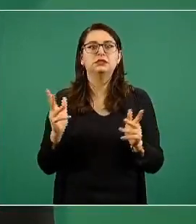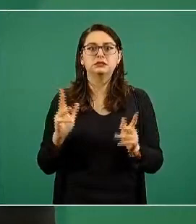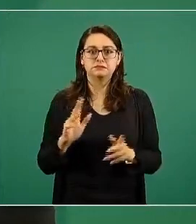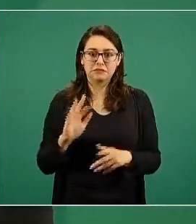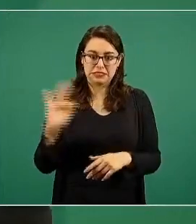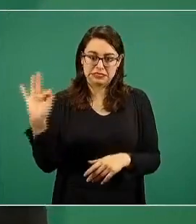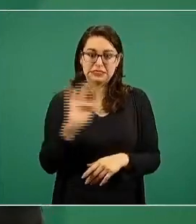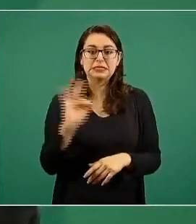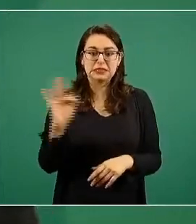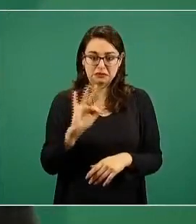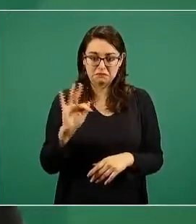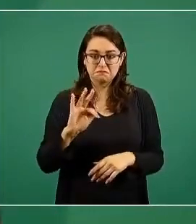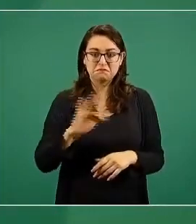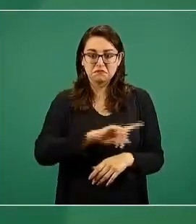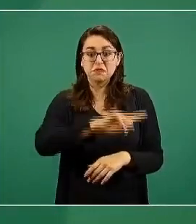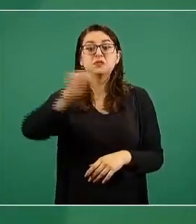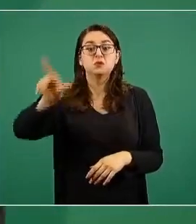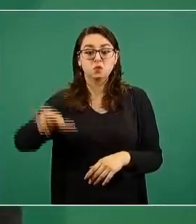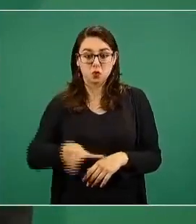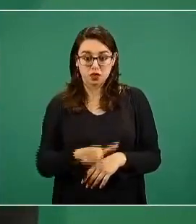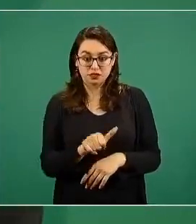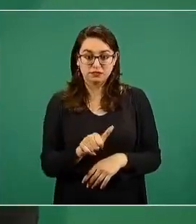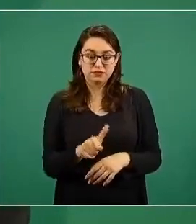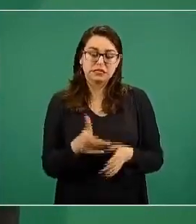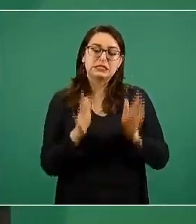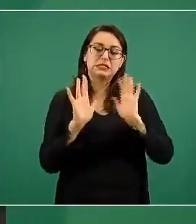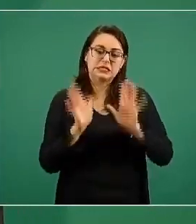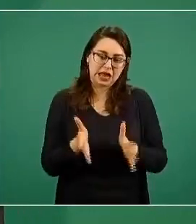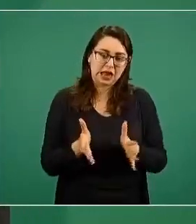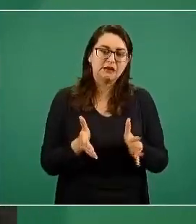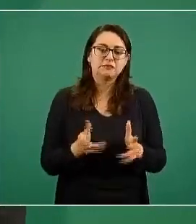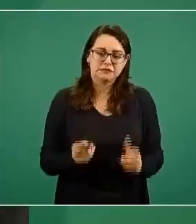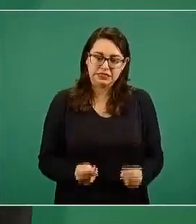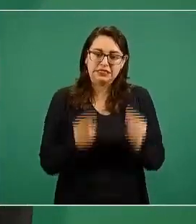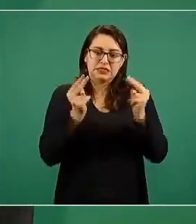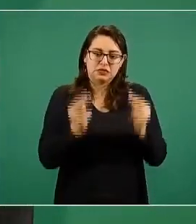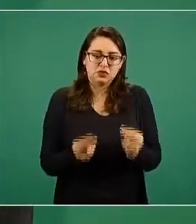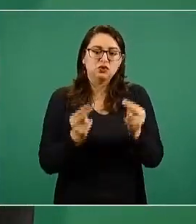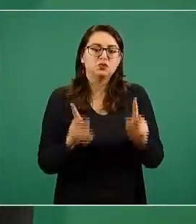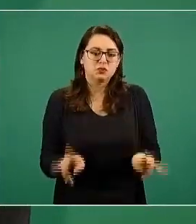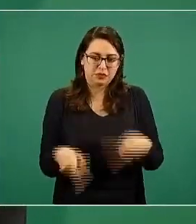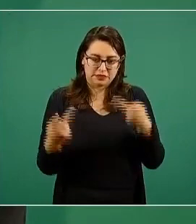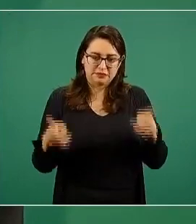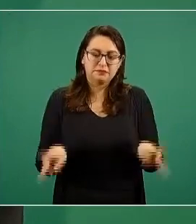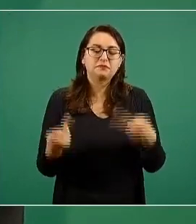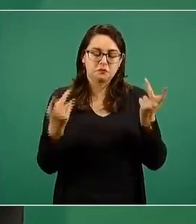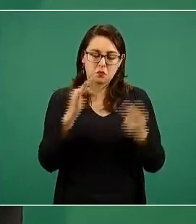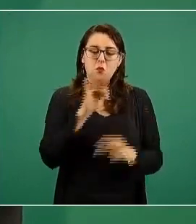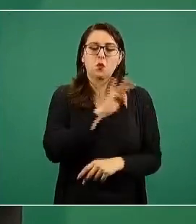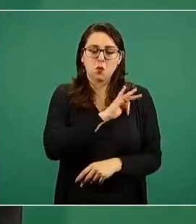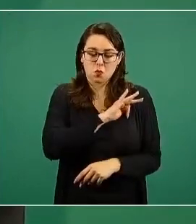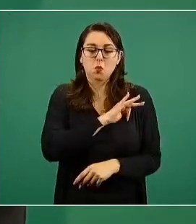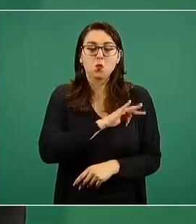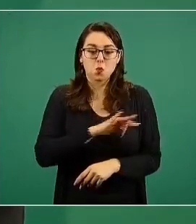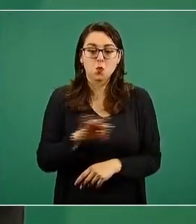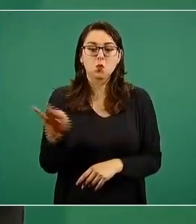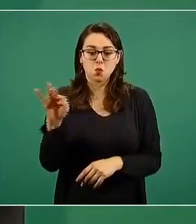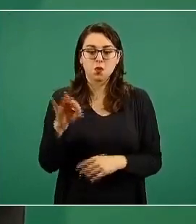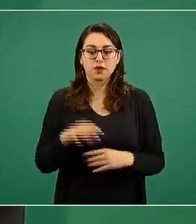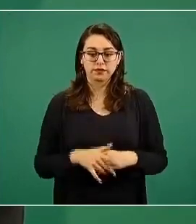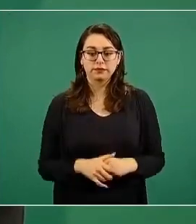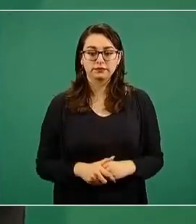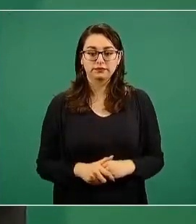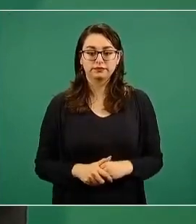de eso habrá oportunidad de que el mercado privado, así como lo hay para otras vacunas, entre probablemente para